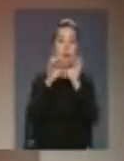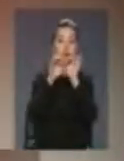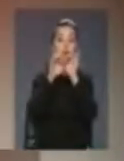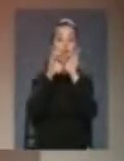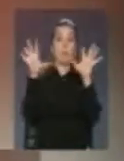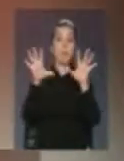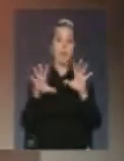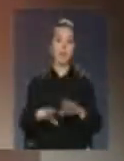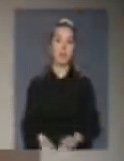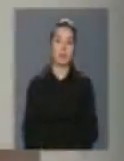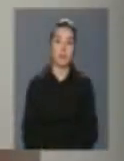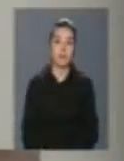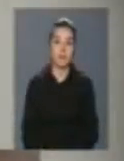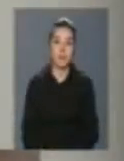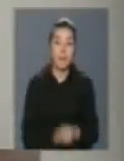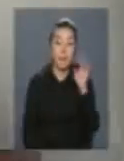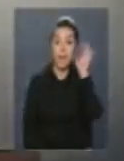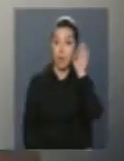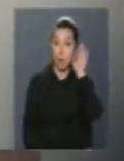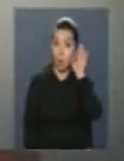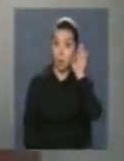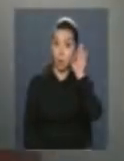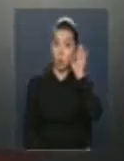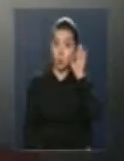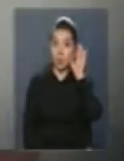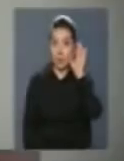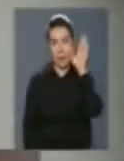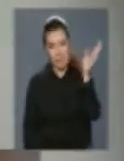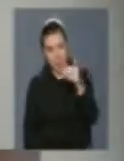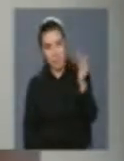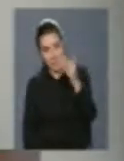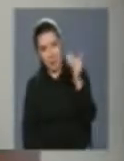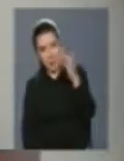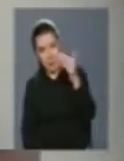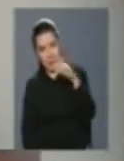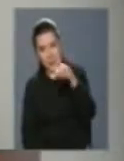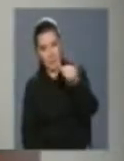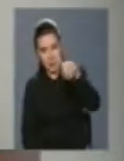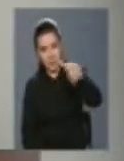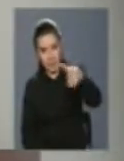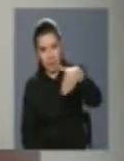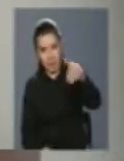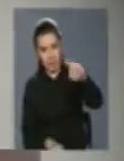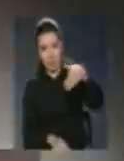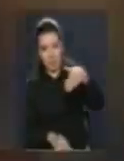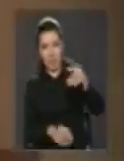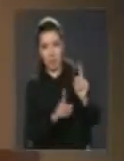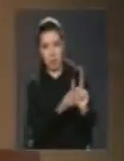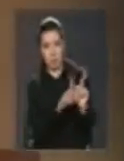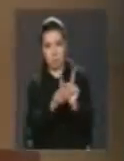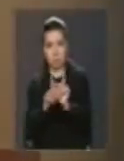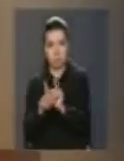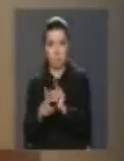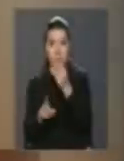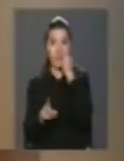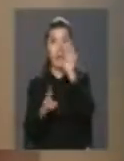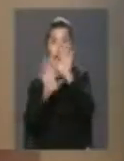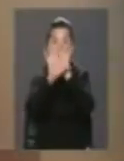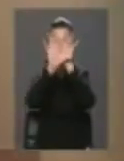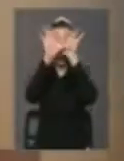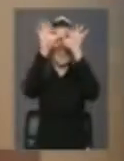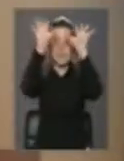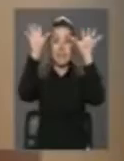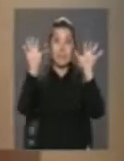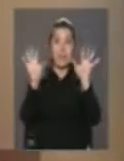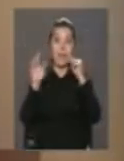sorpresa. Y miren, escuchen y miren, miren, pero gánense más para acá, po. Más, más, más, más, más, más, más. Miren para el cielo y vean,